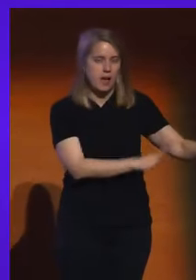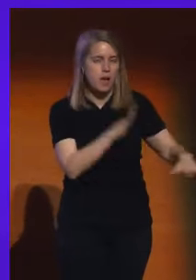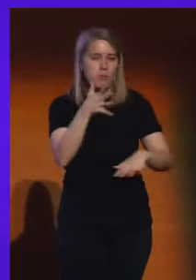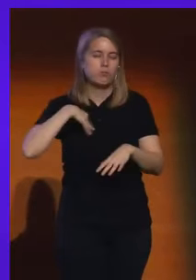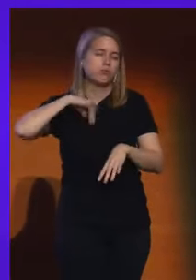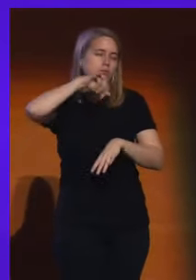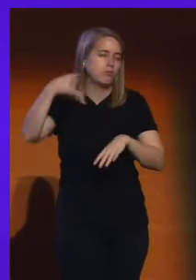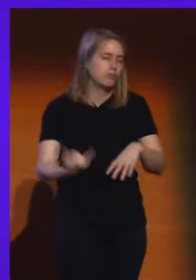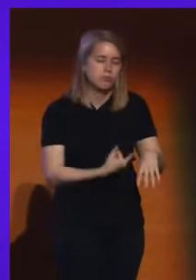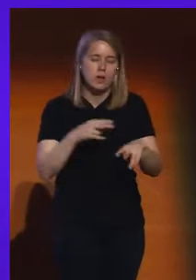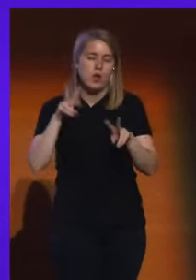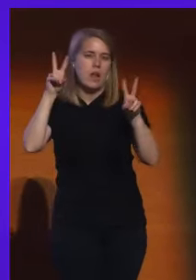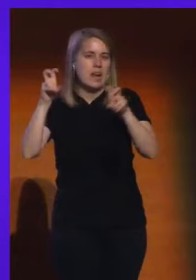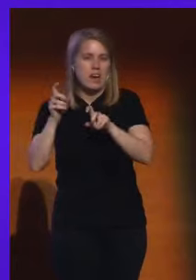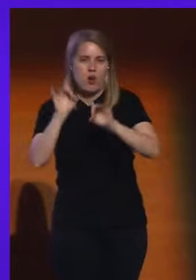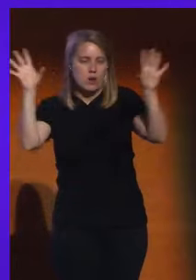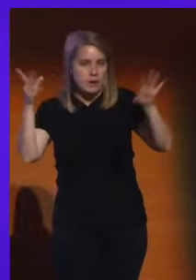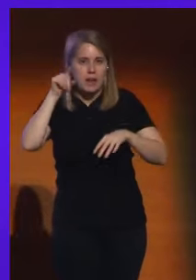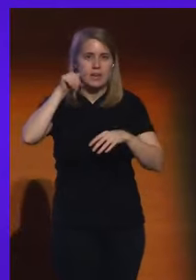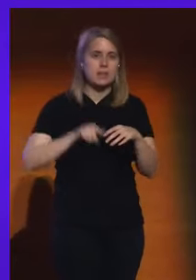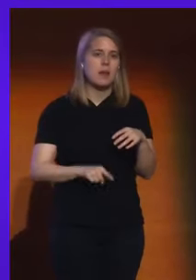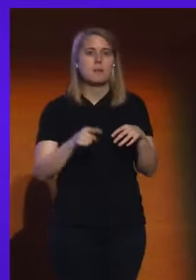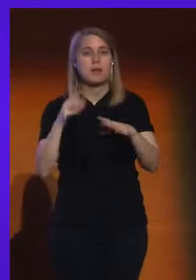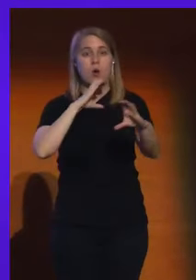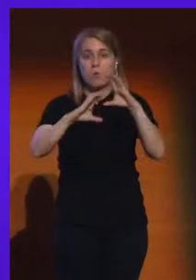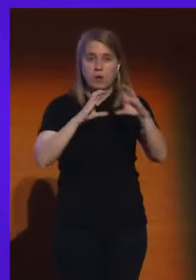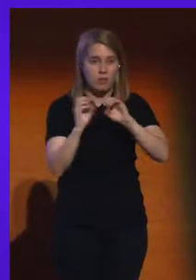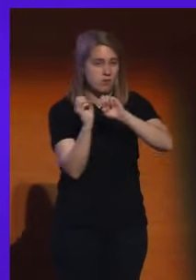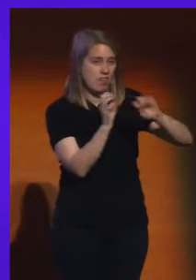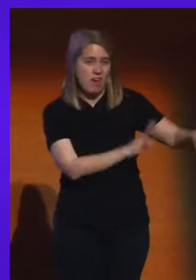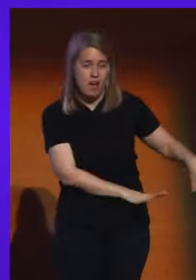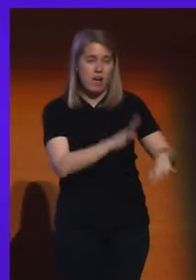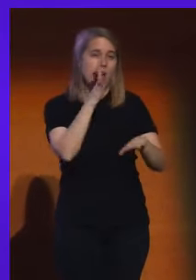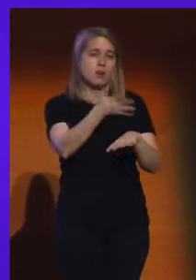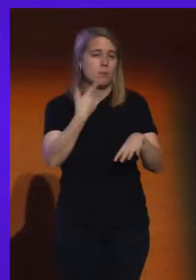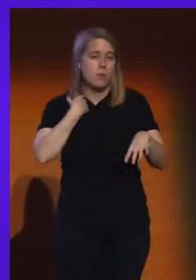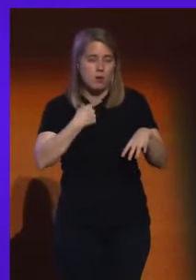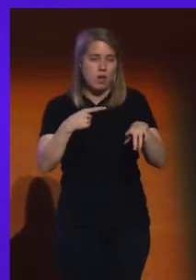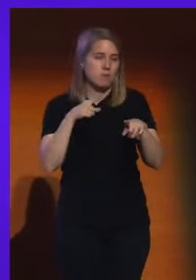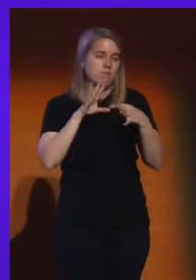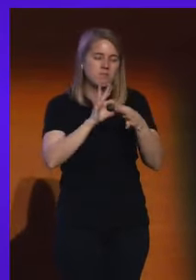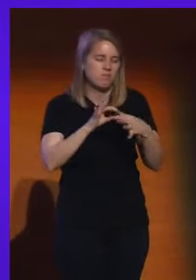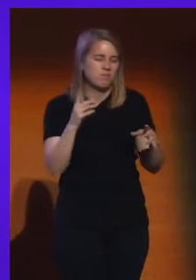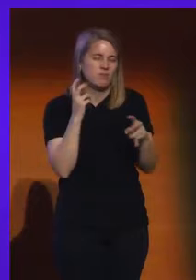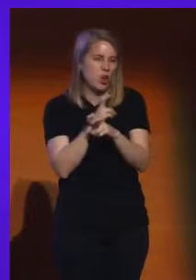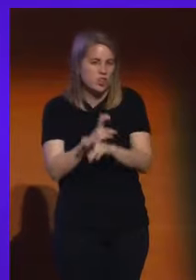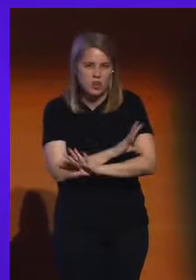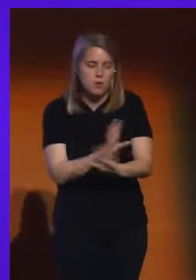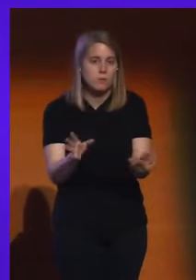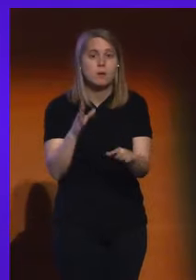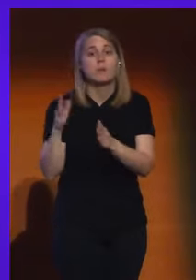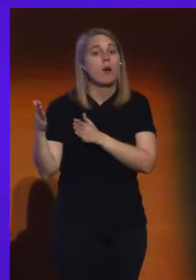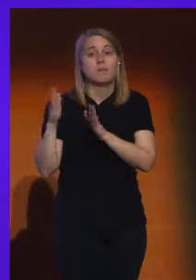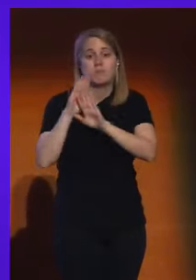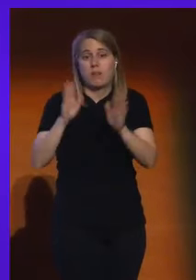agotamiento neoliberal y que desertaba de la comunicación por sobresaturación tóxica. Pero eso es un camino que no